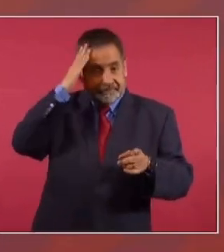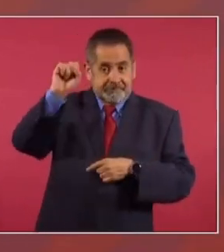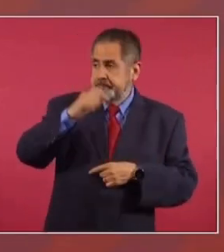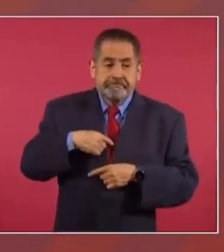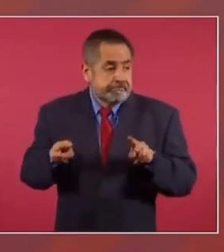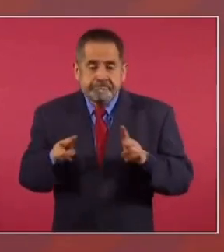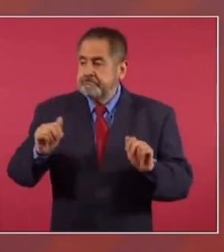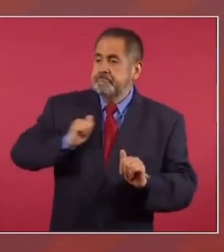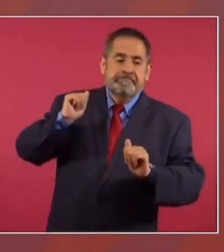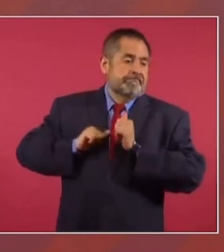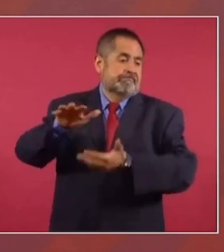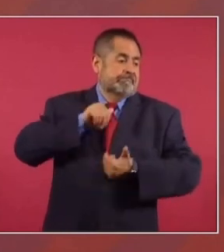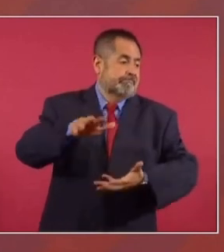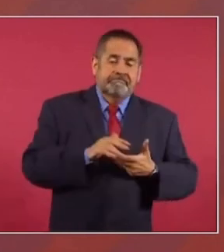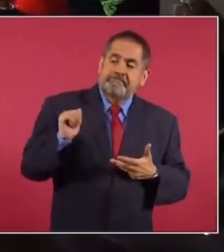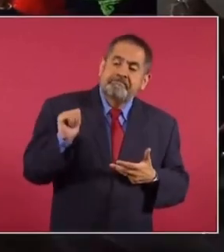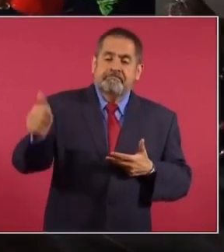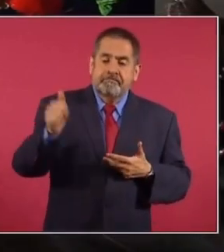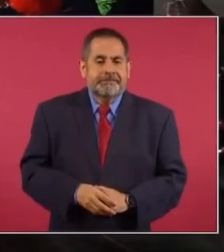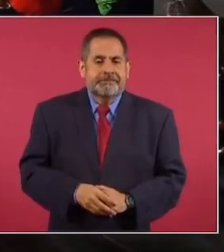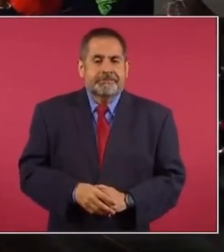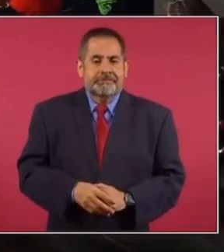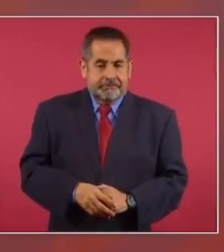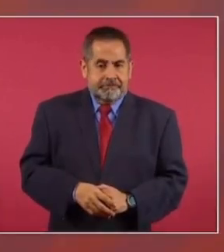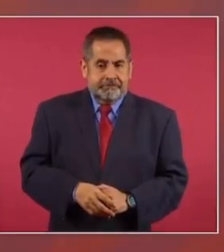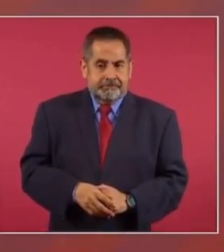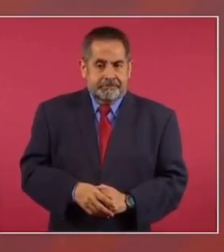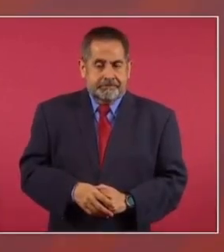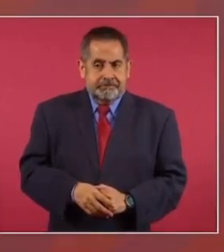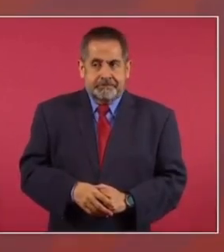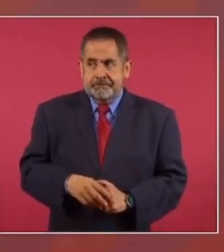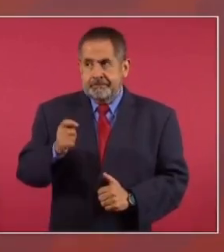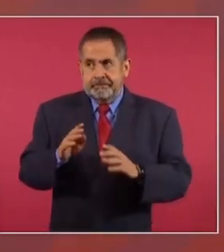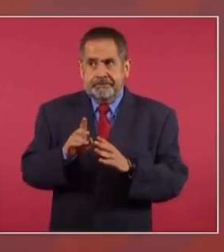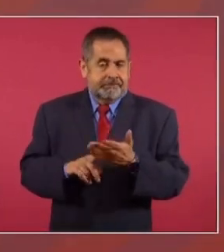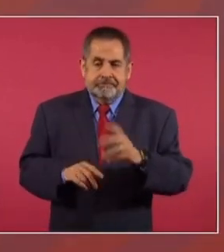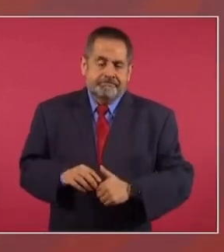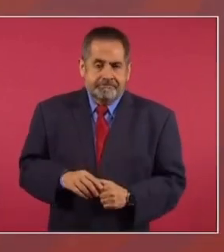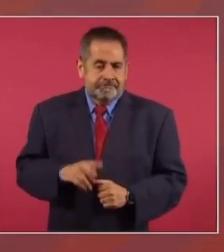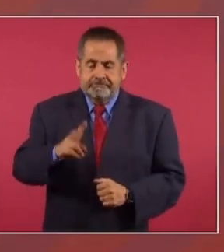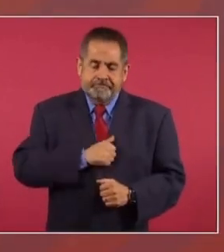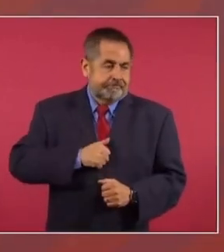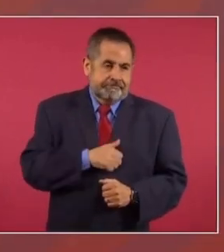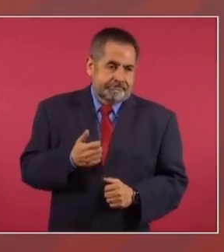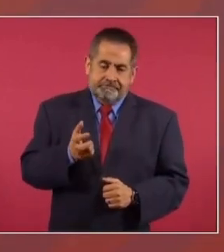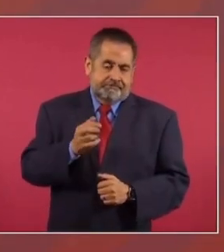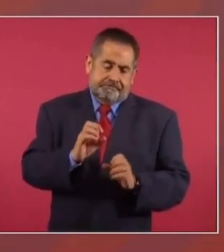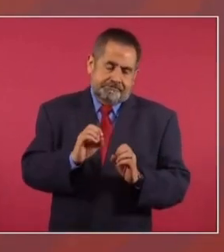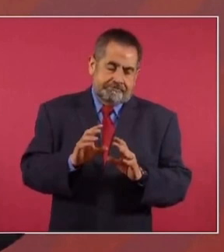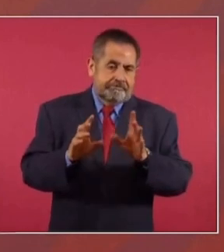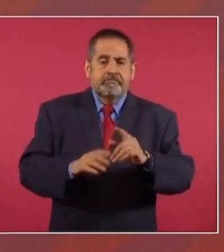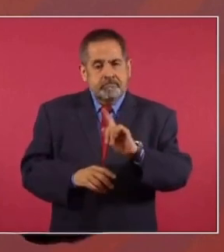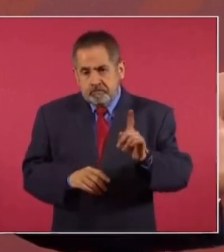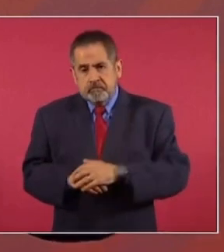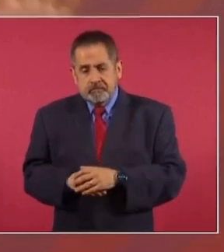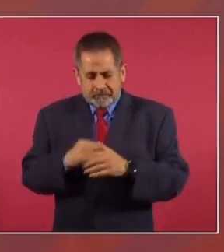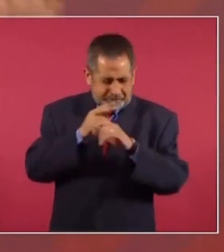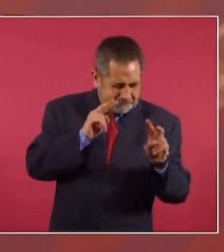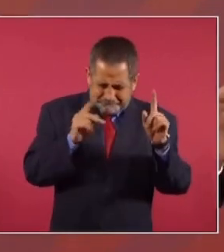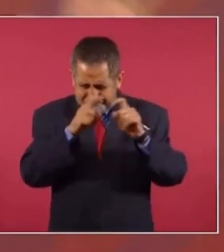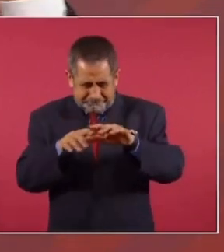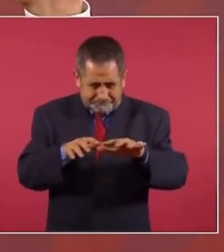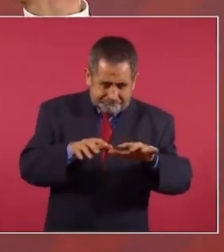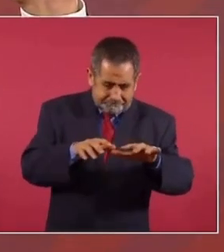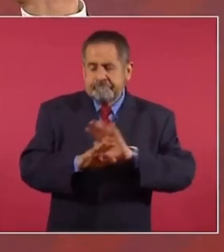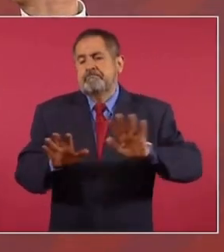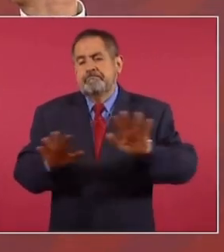líderes y dejaron a los trabajadores en el abandono, porque así desgraciadamente eran las cosas, ¿no? Entonces, nosotros, si está muy enredado,